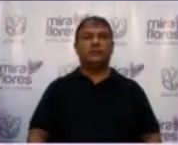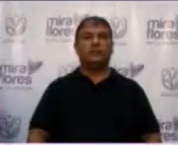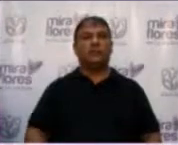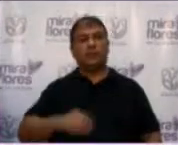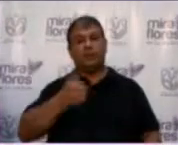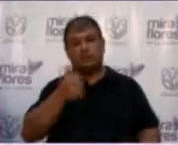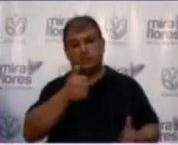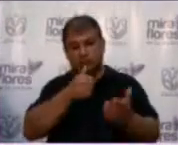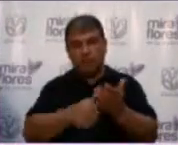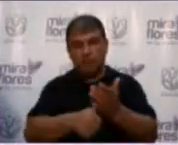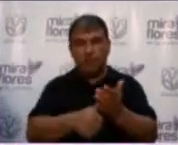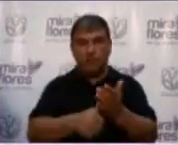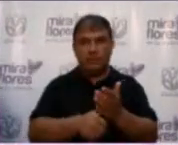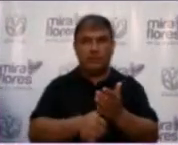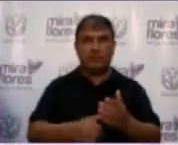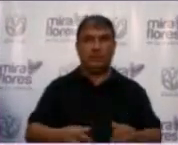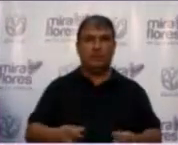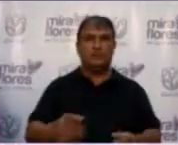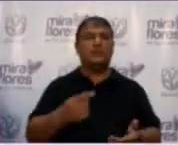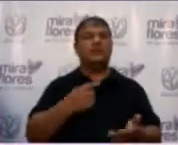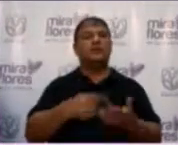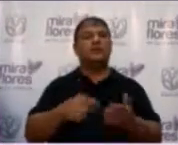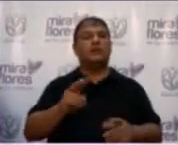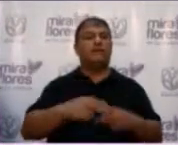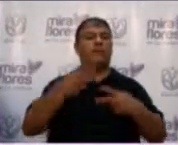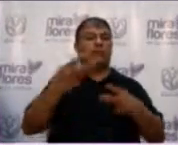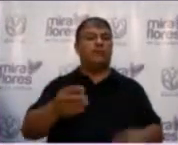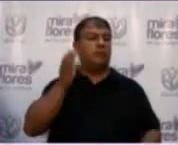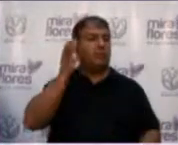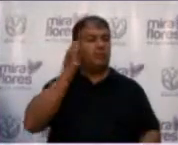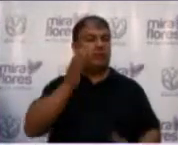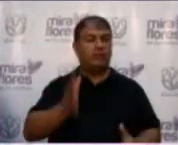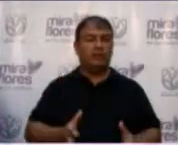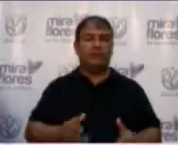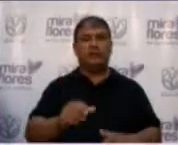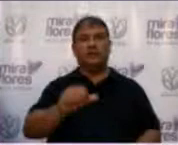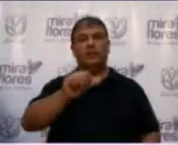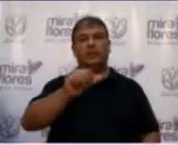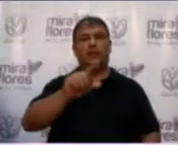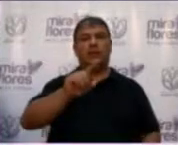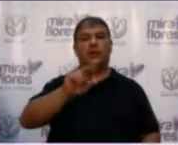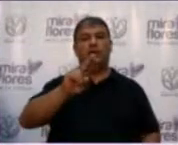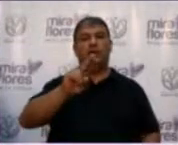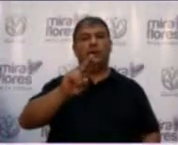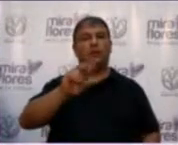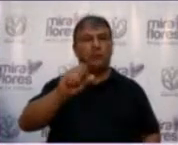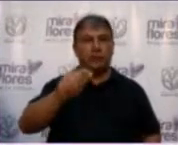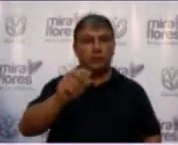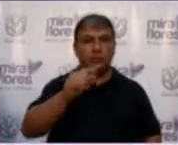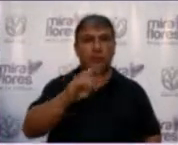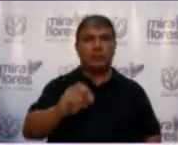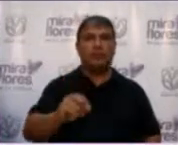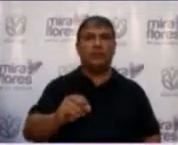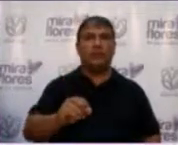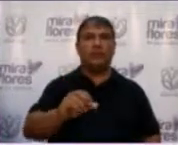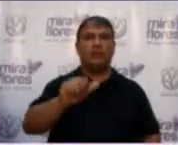La otra comunicación es remitida por un vecino miraflorino, Augusto Desmaison, de